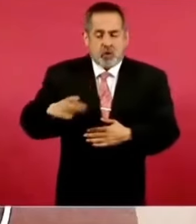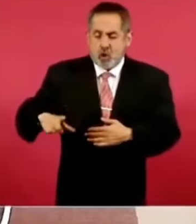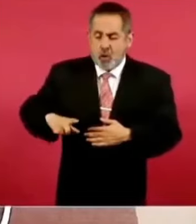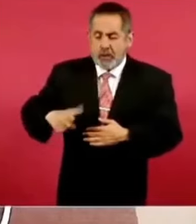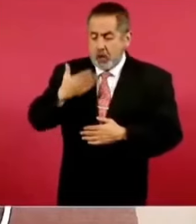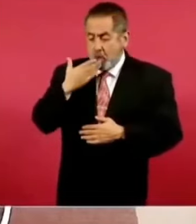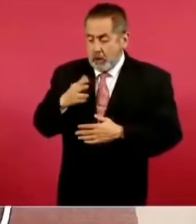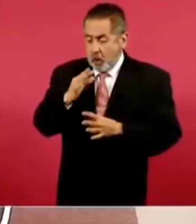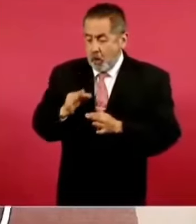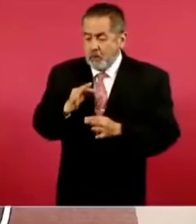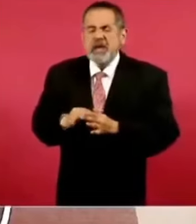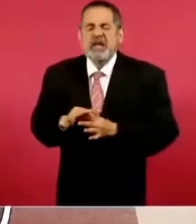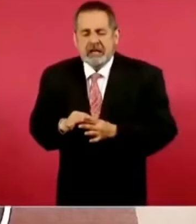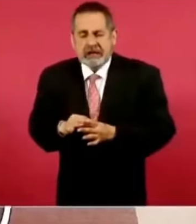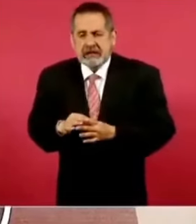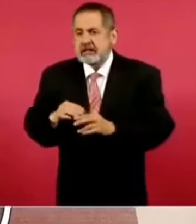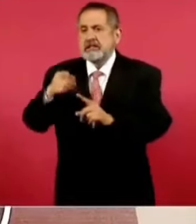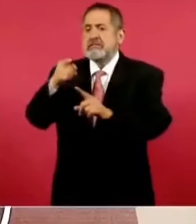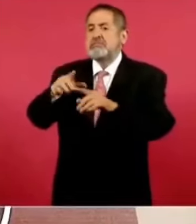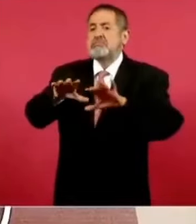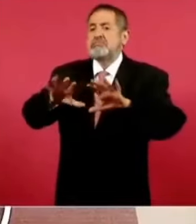gobierno